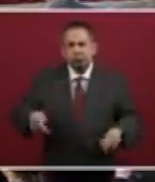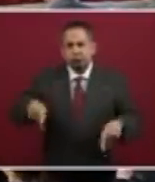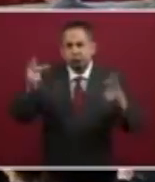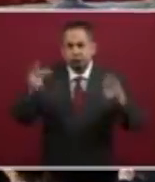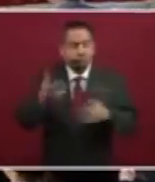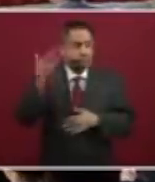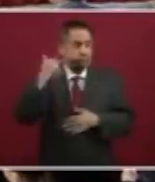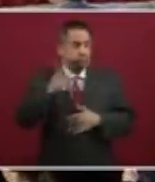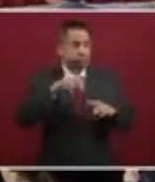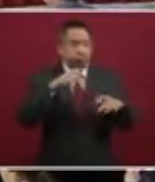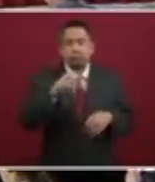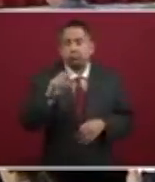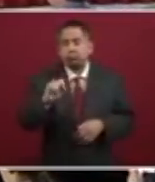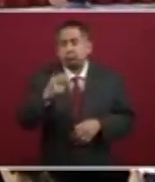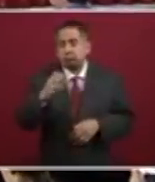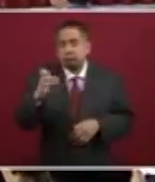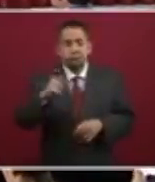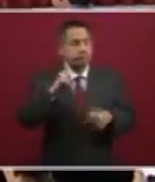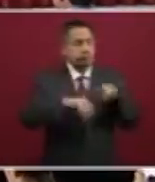decomisados por Hacienda.